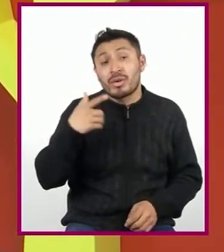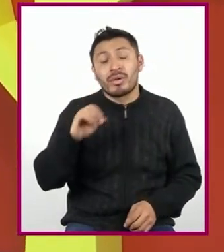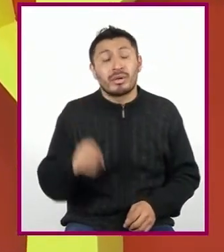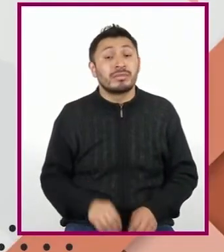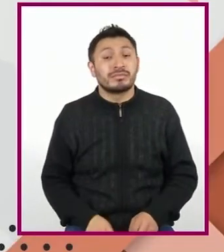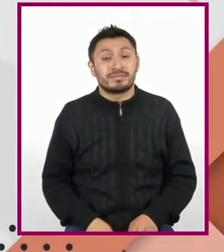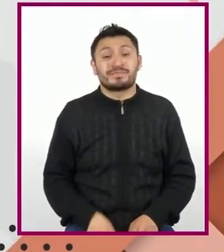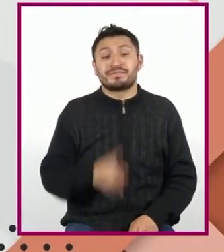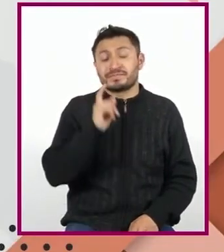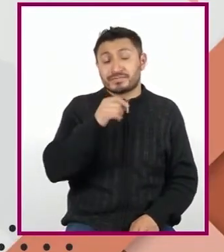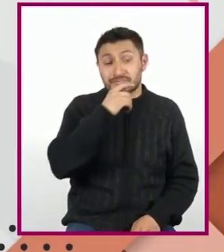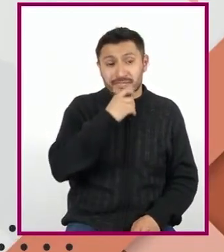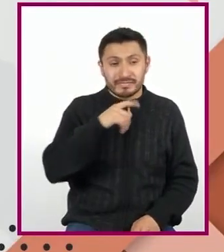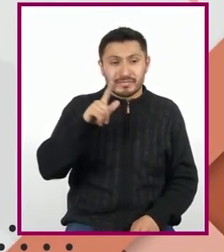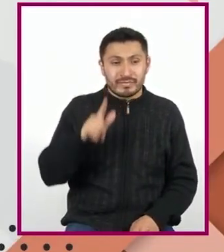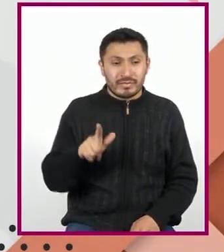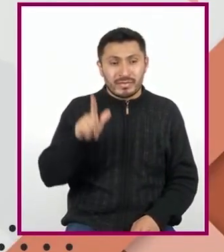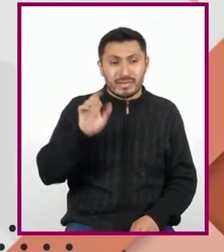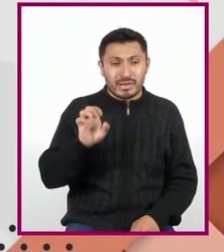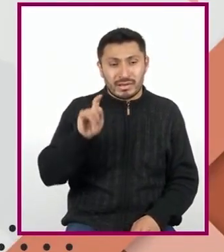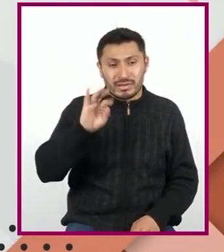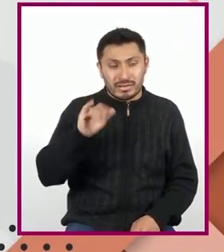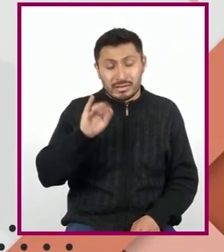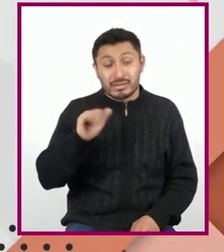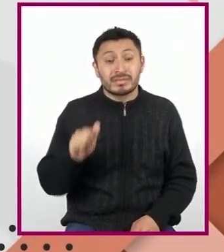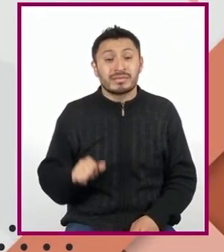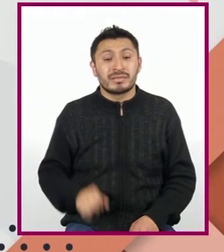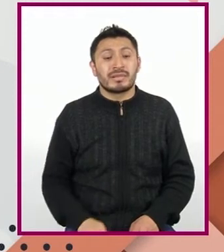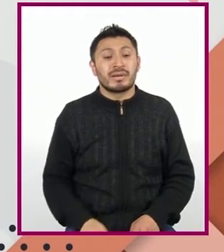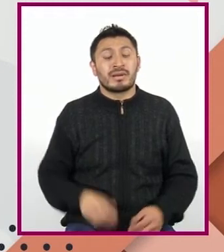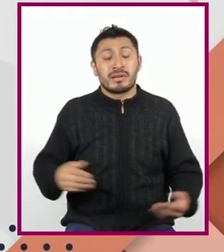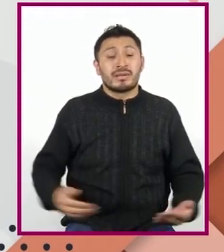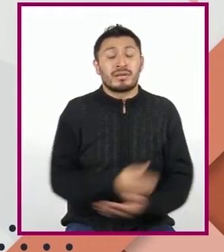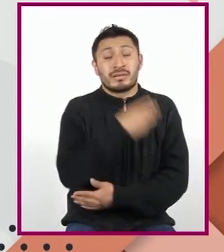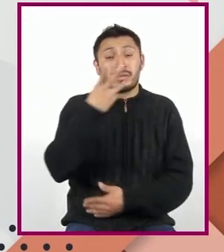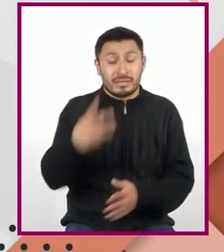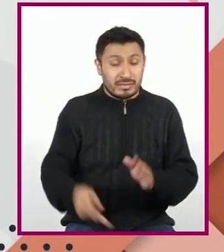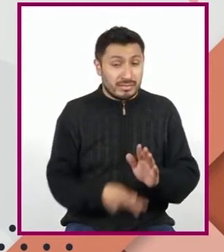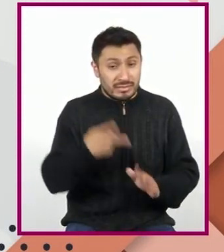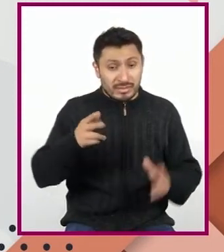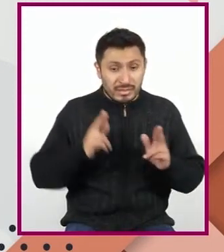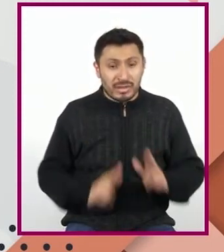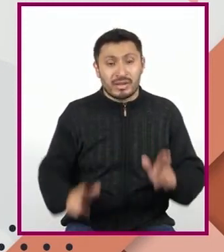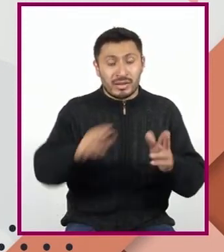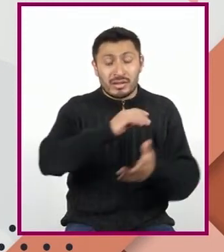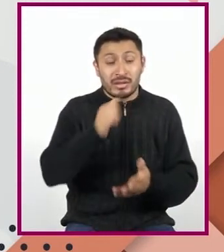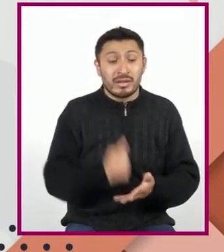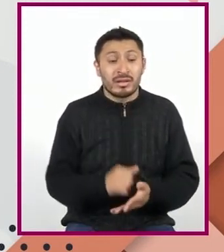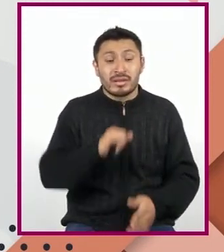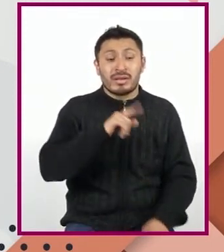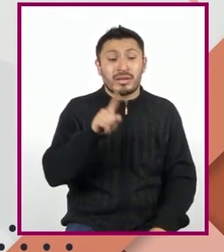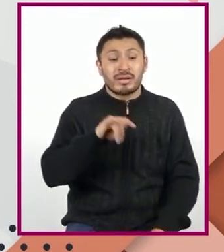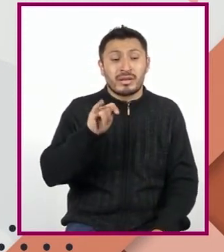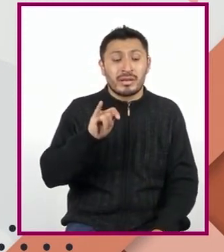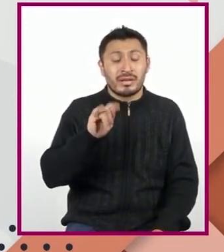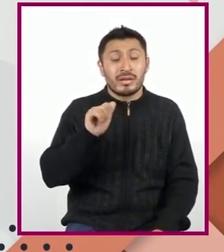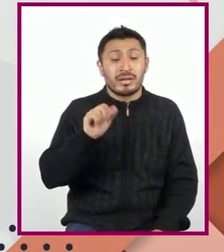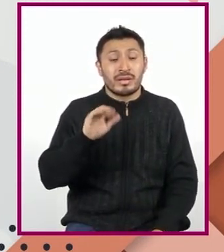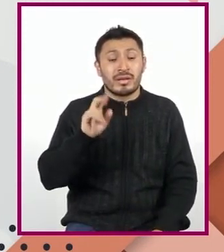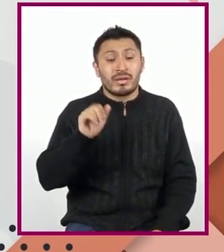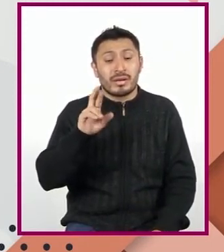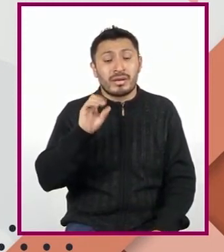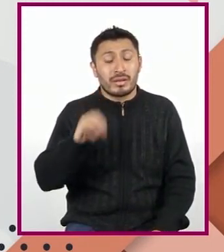singular. Como observamos, la utilización de los verbos conjugados en tercera persona ayuda a que identifiquemos